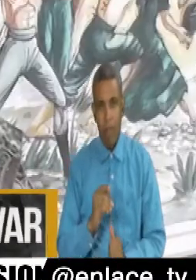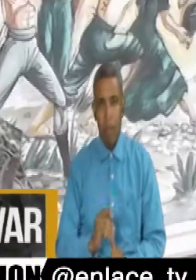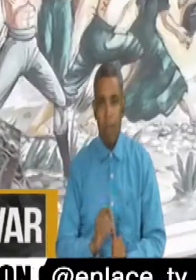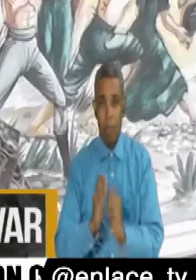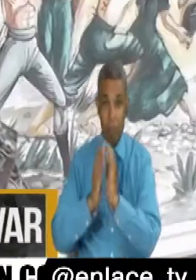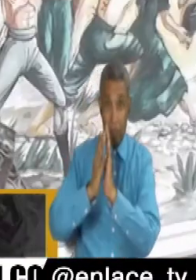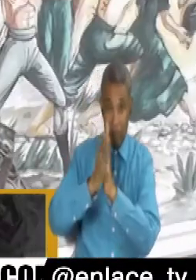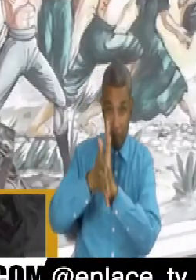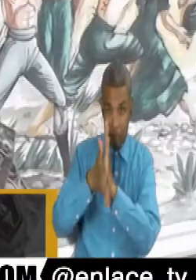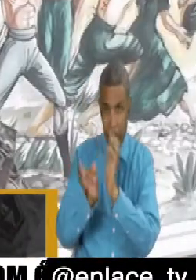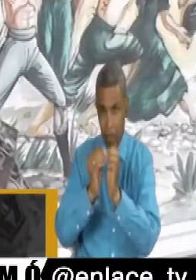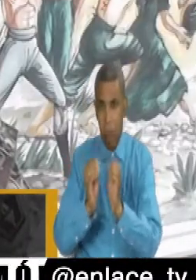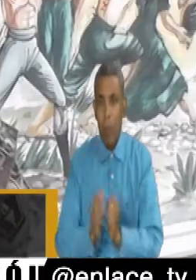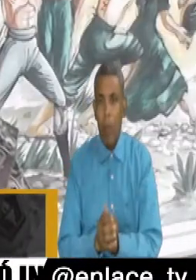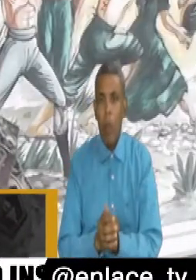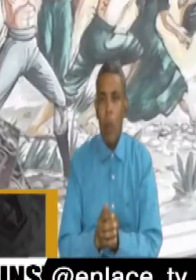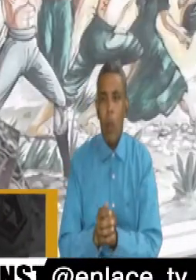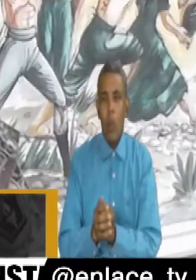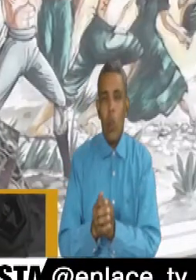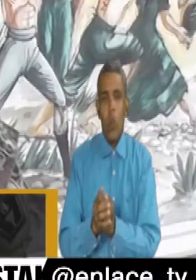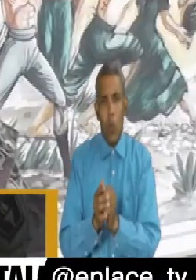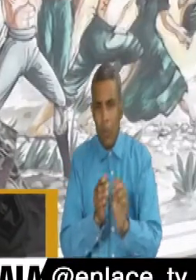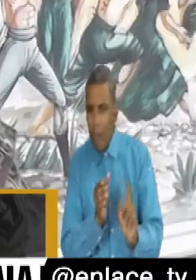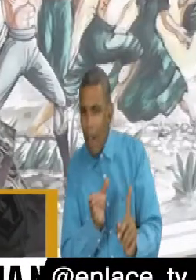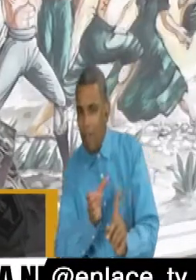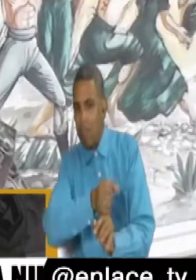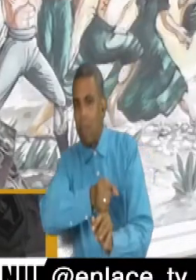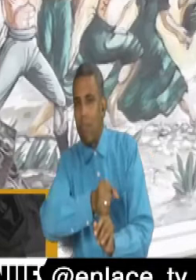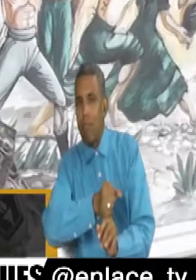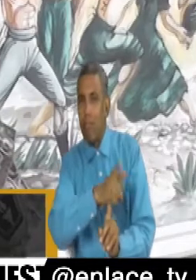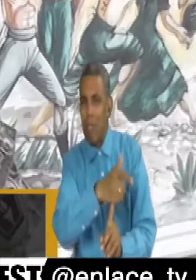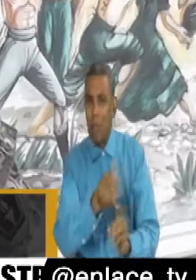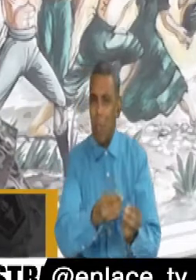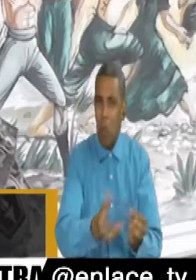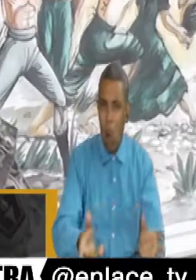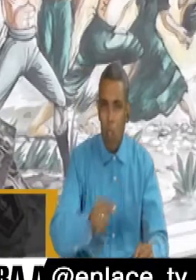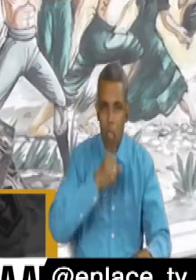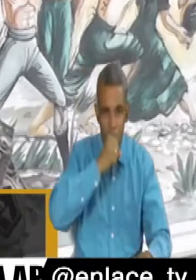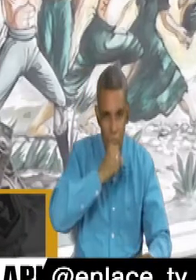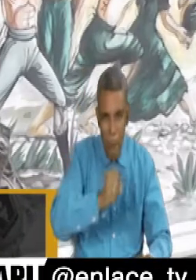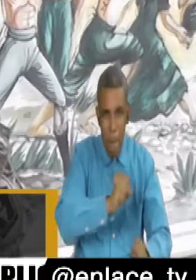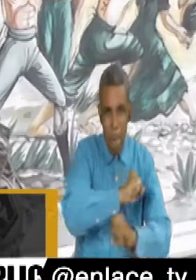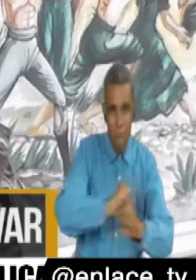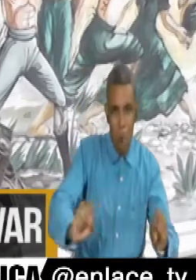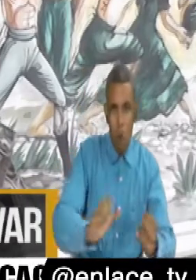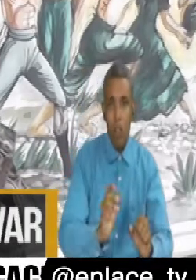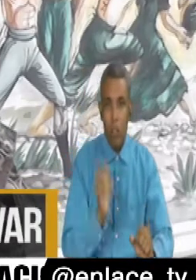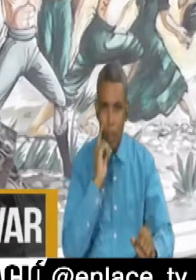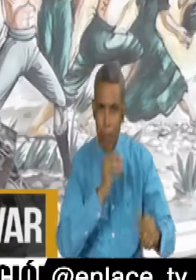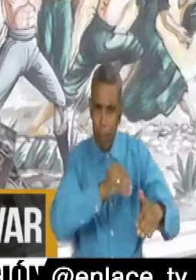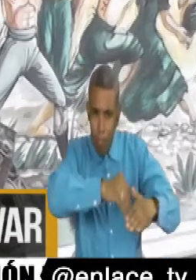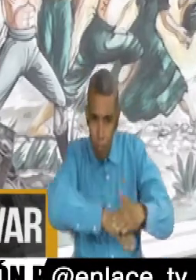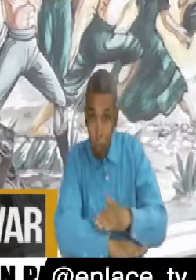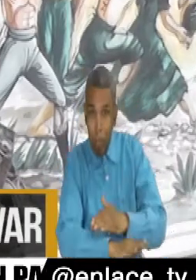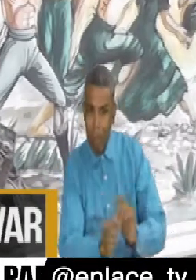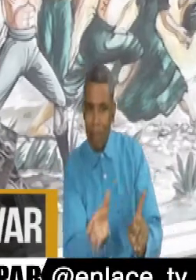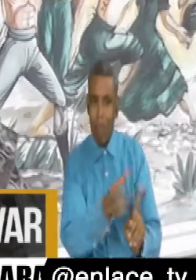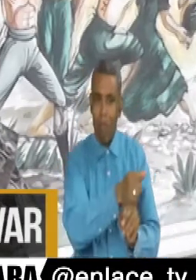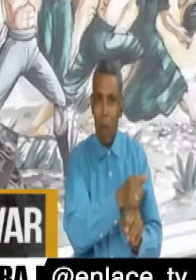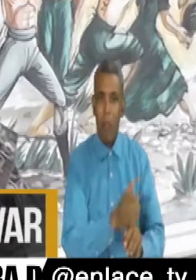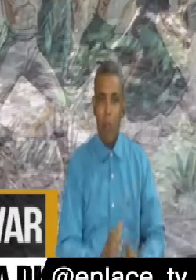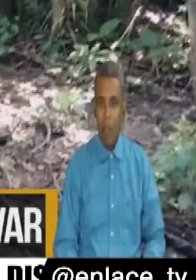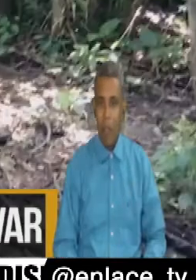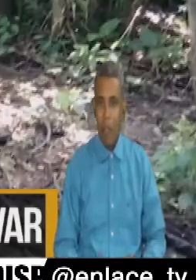este hallazgo se reduce en gran parte la capacidad armada de esta estructura disminuyendo las acciones criminales de los grupos